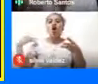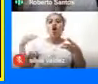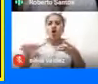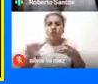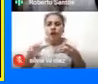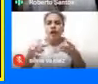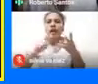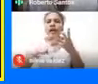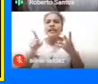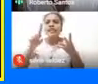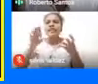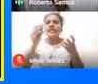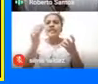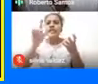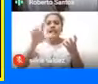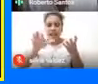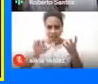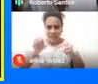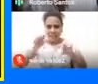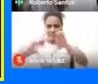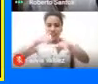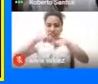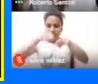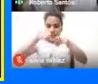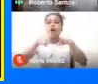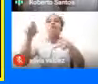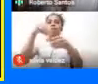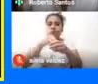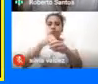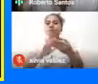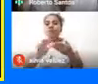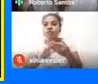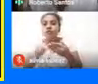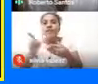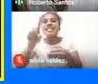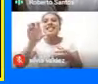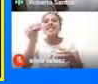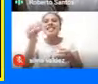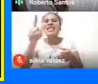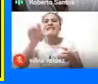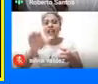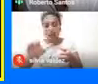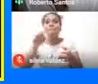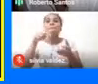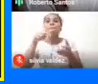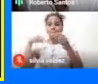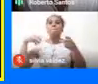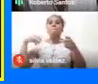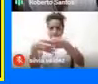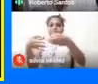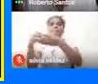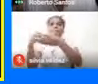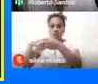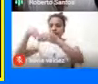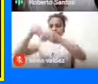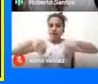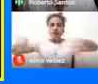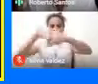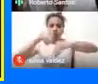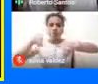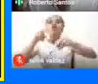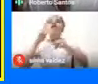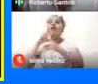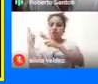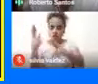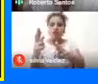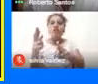Digamos que está En ese proceso De recuperación De su territorio Algunas de ellas Tienen Territorio Reconocido